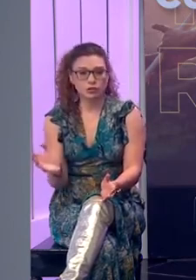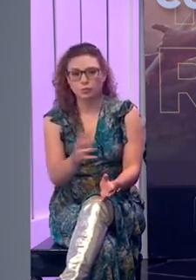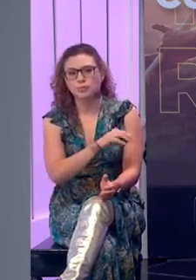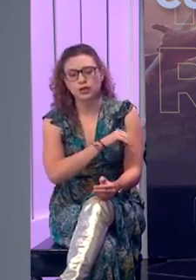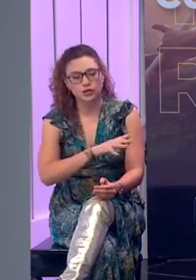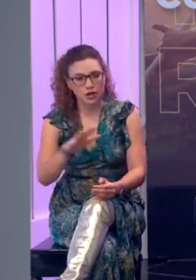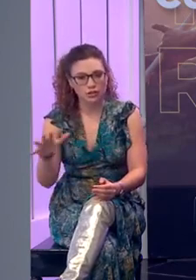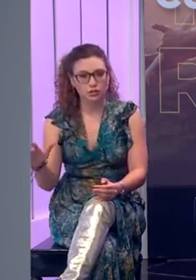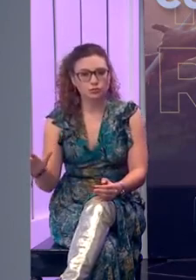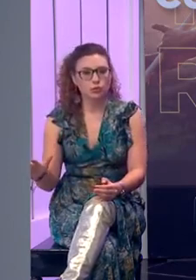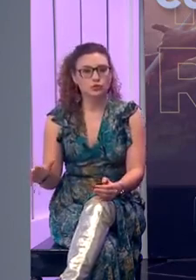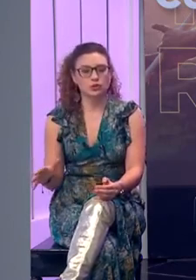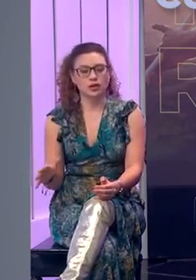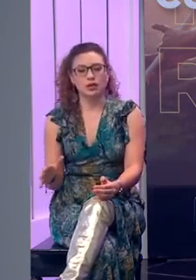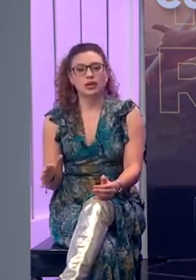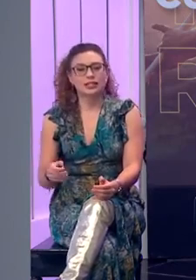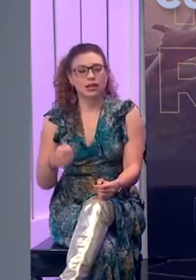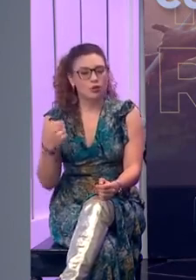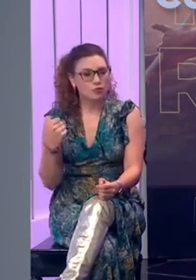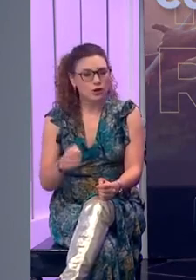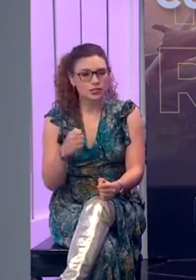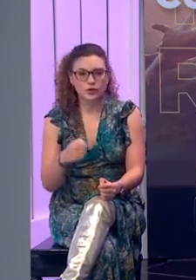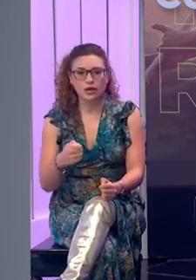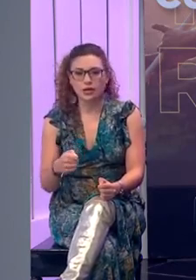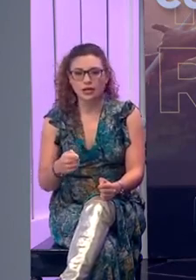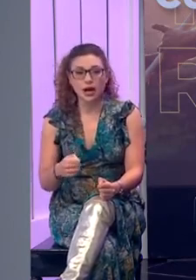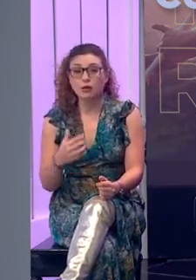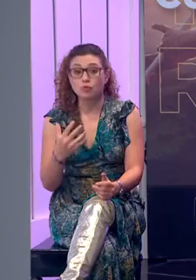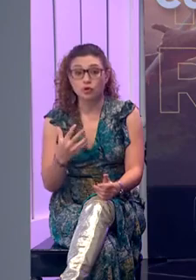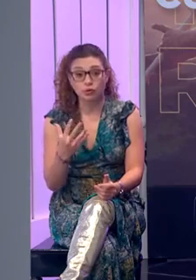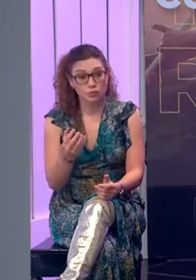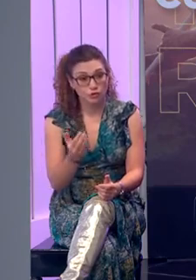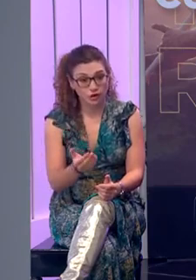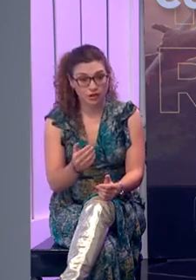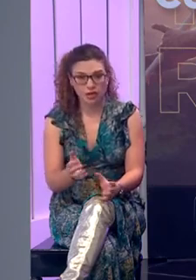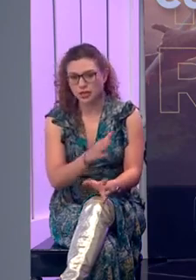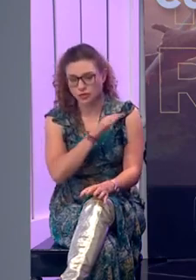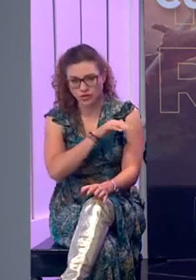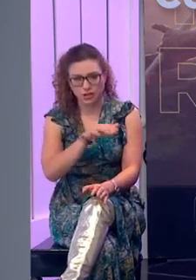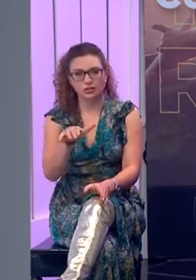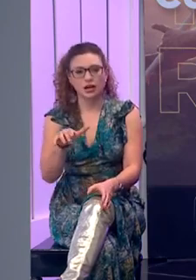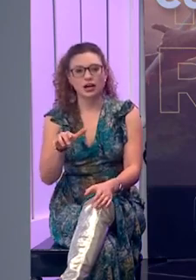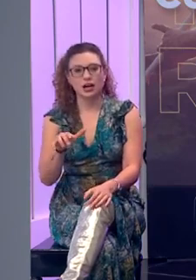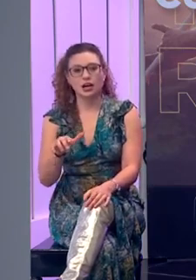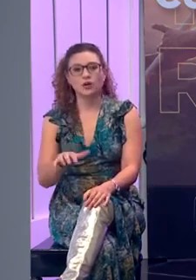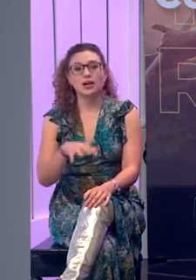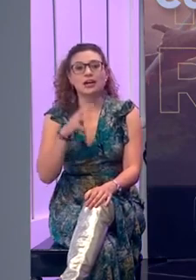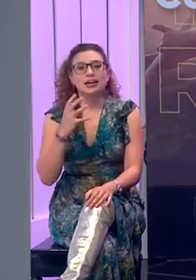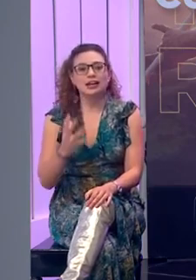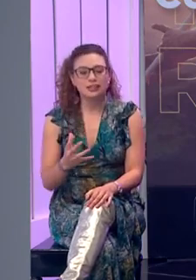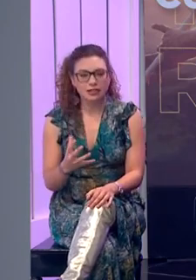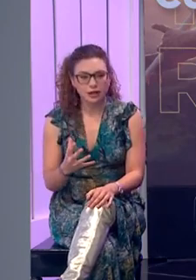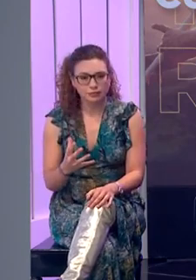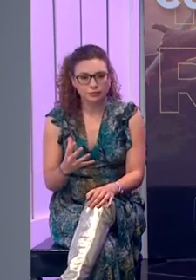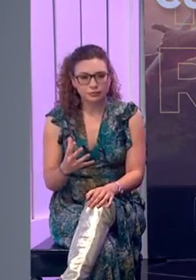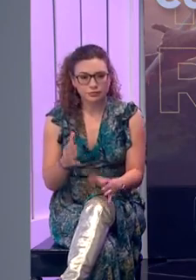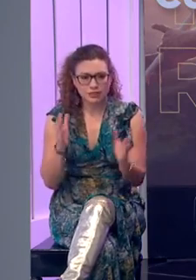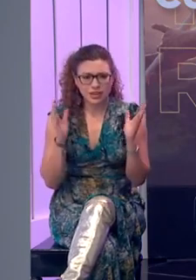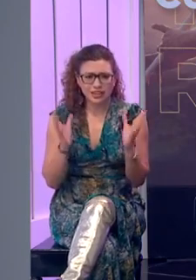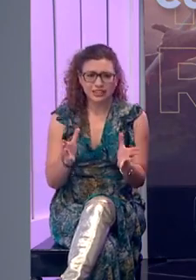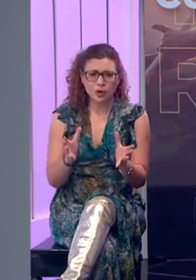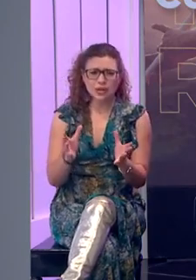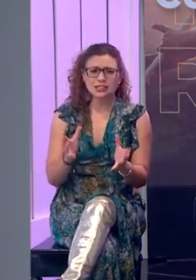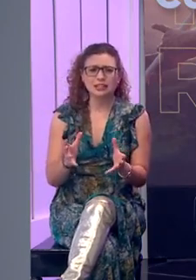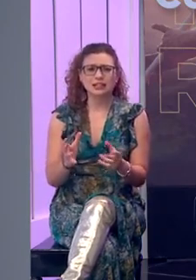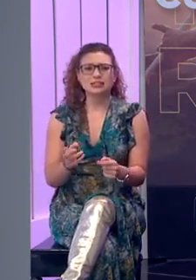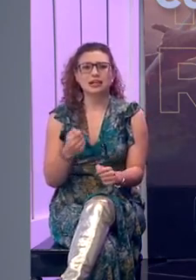que es un tipo impresionante, un monstruo que tenía una fuerza y una energía muy fuerte ahí, eso ya de entrada era ganador. Y la tercera